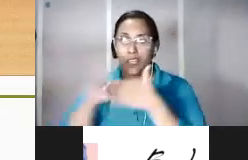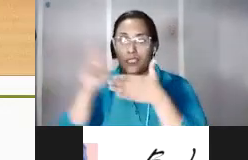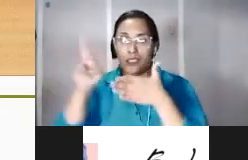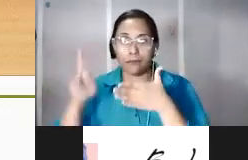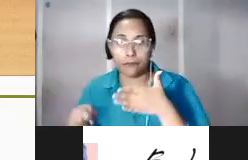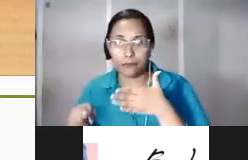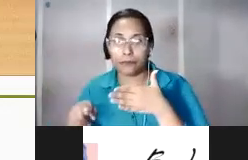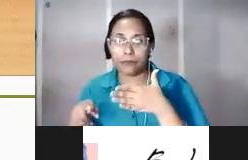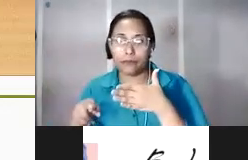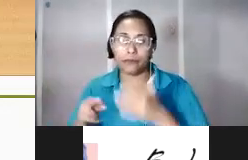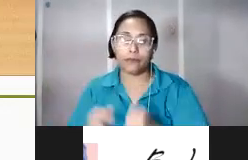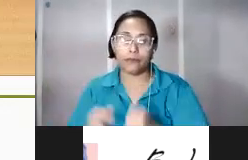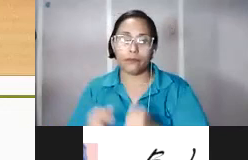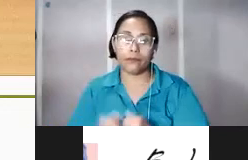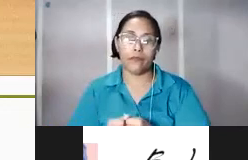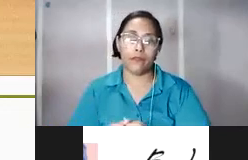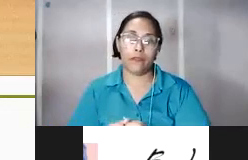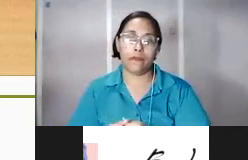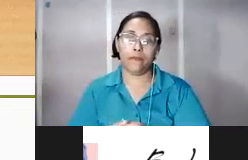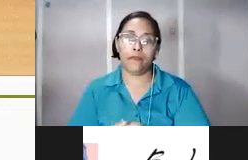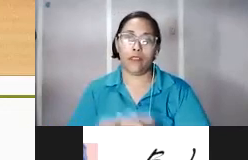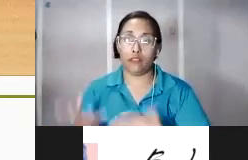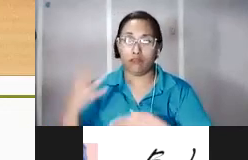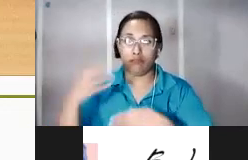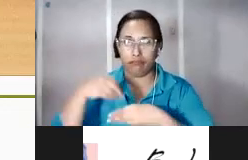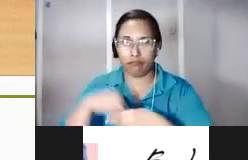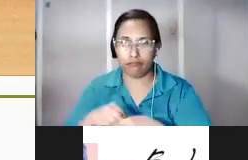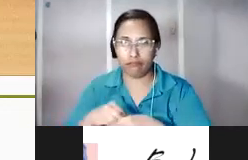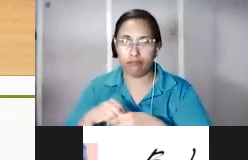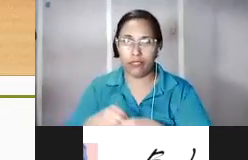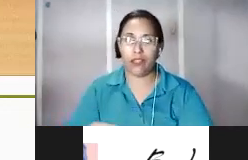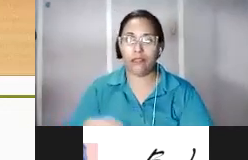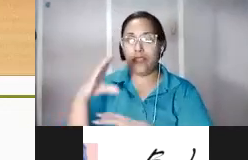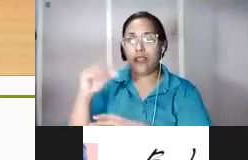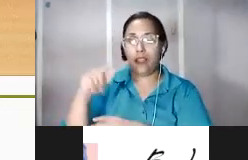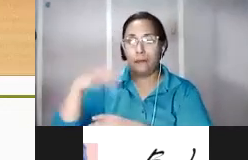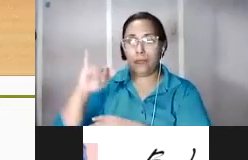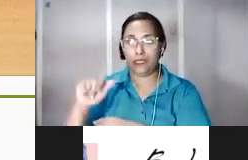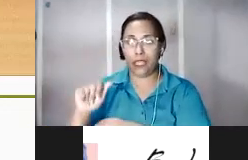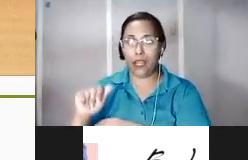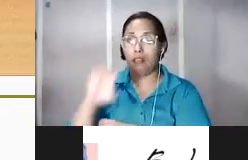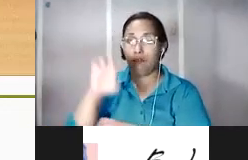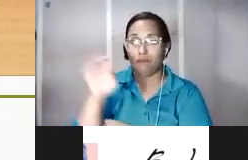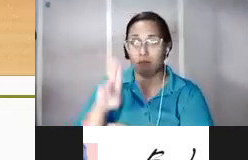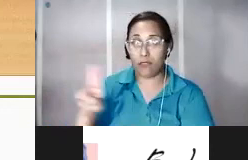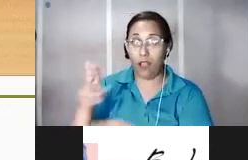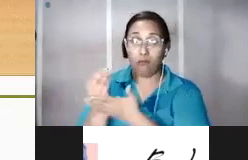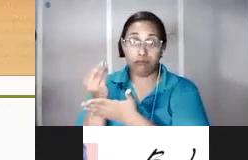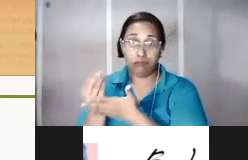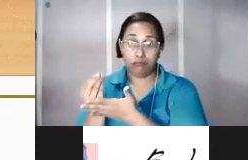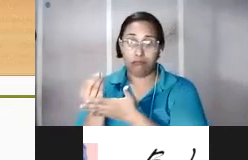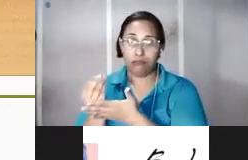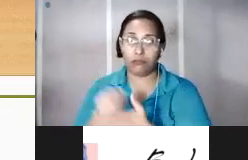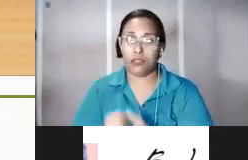la avasalladora incursión del capital absentista estadounidense en la industria